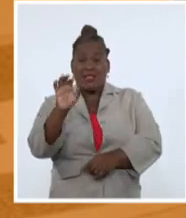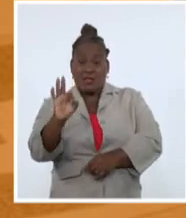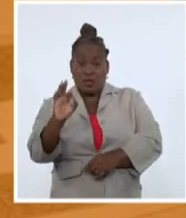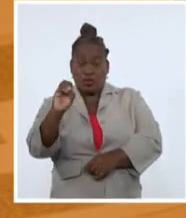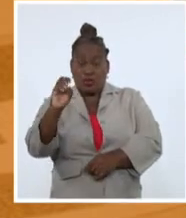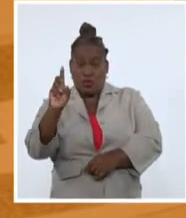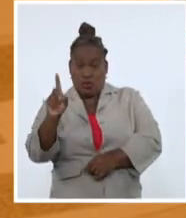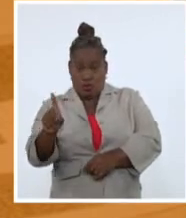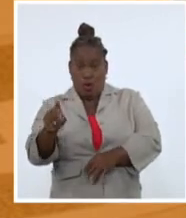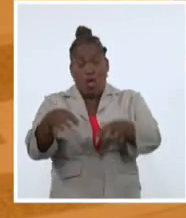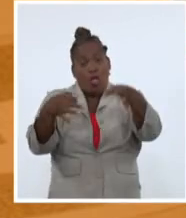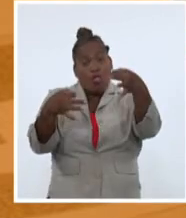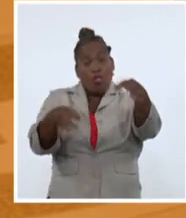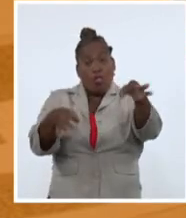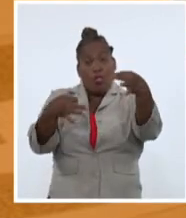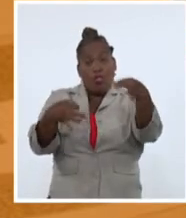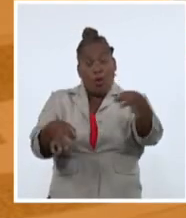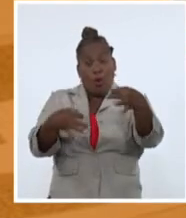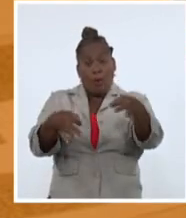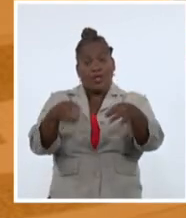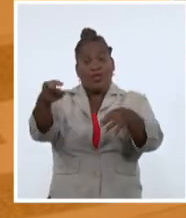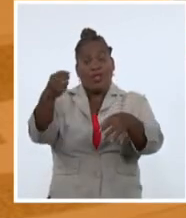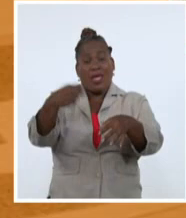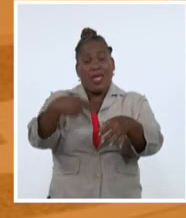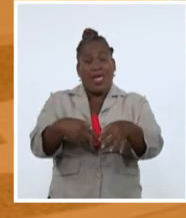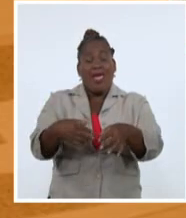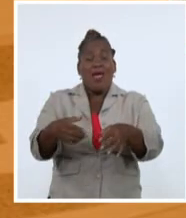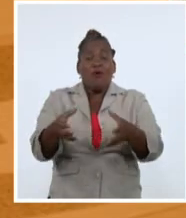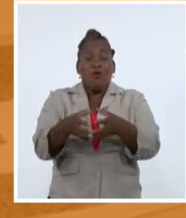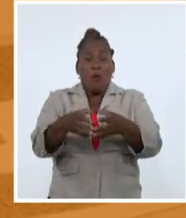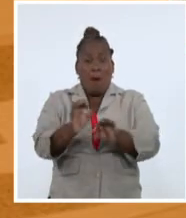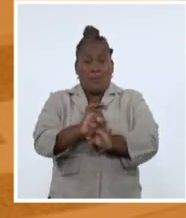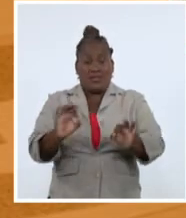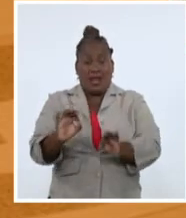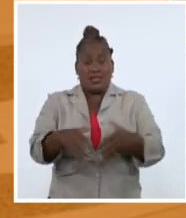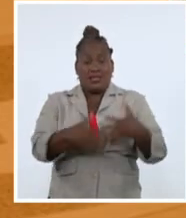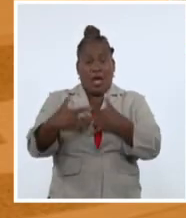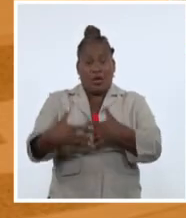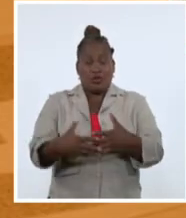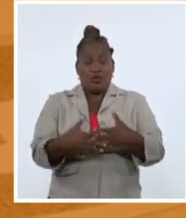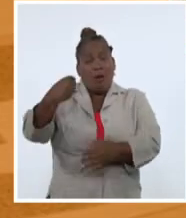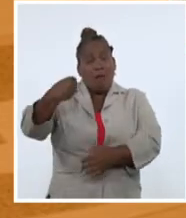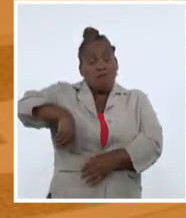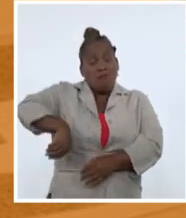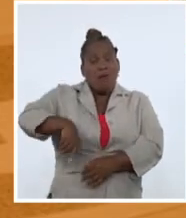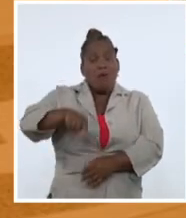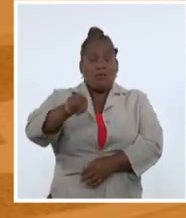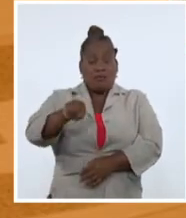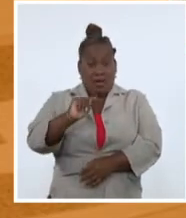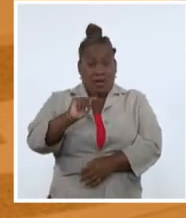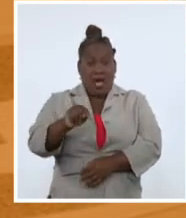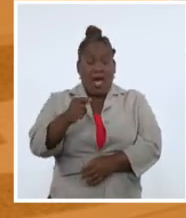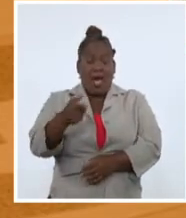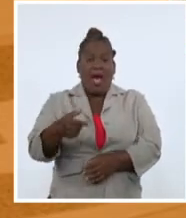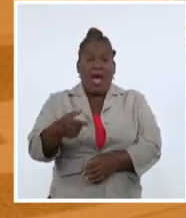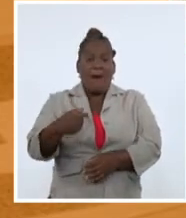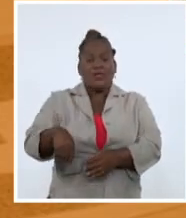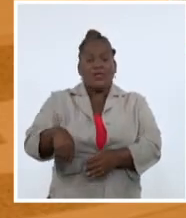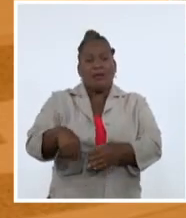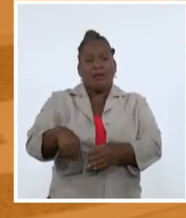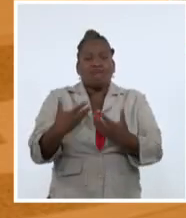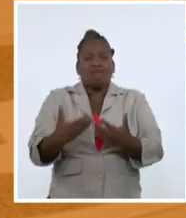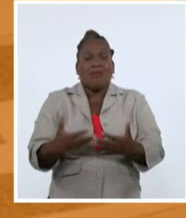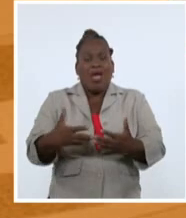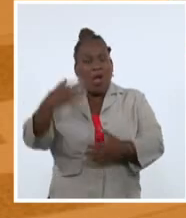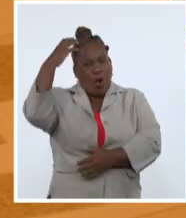principales documentos de las fuerzas especiales de los Estados Unidos, es la que exhorta a aprovechar las posibles vulnerabilidades del gobierno